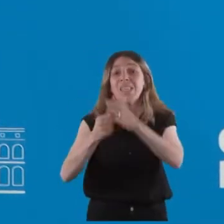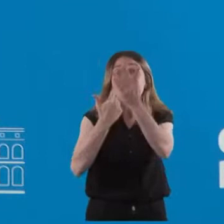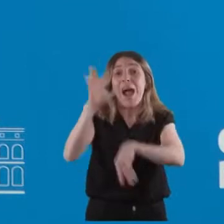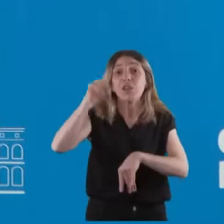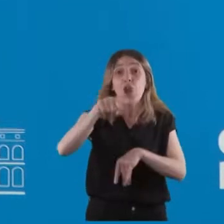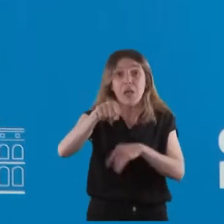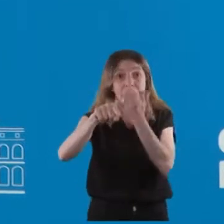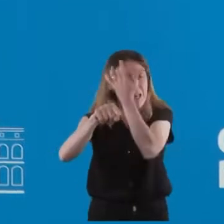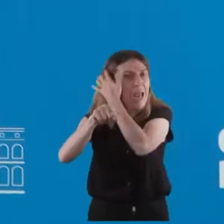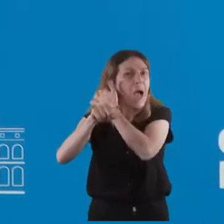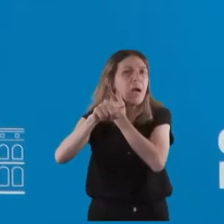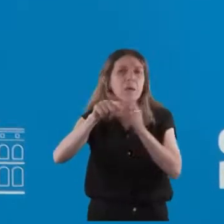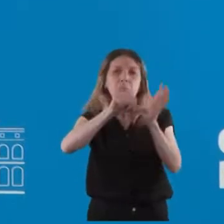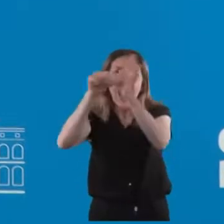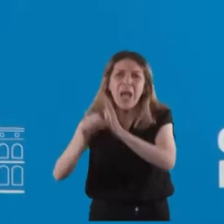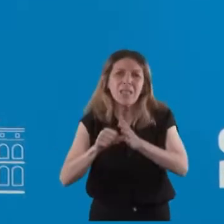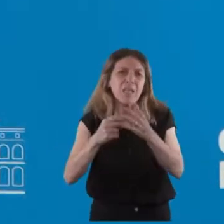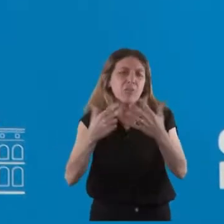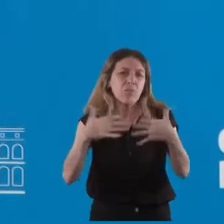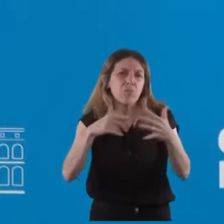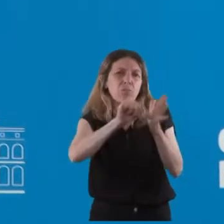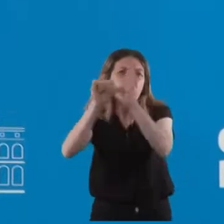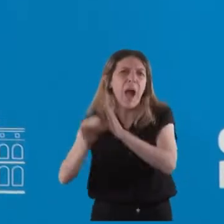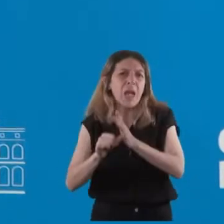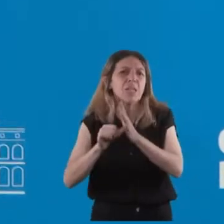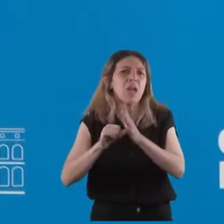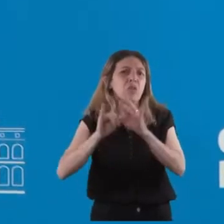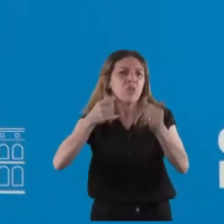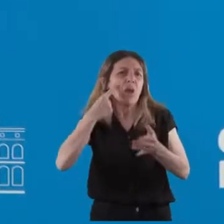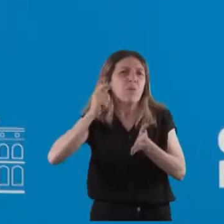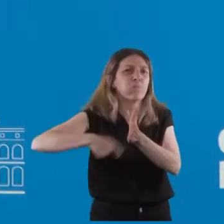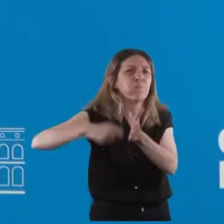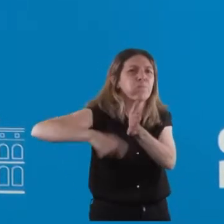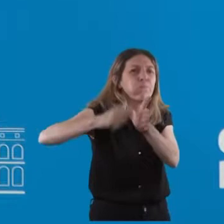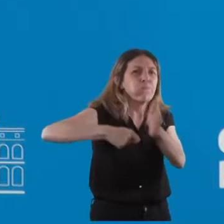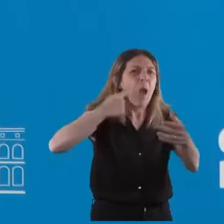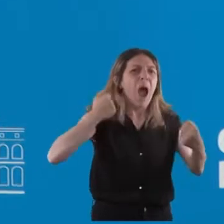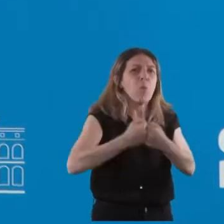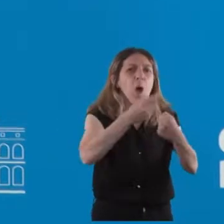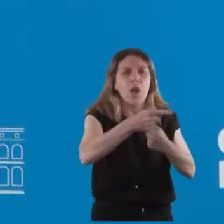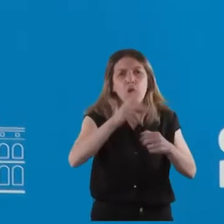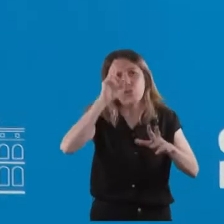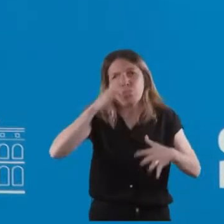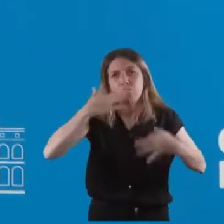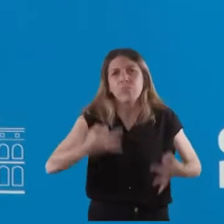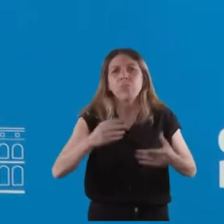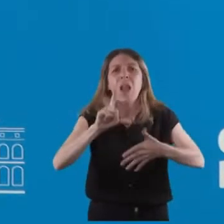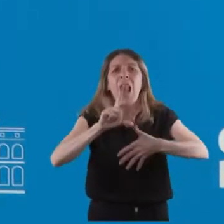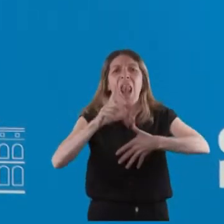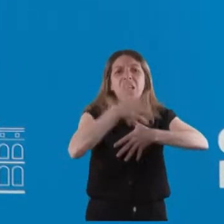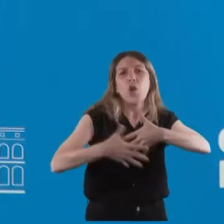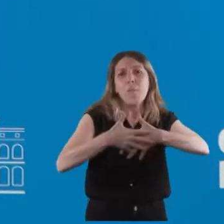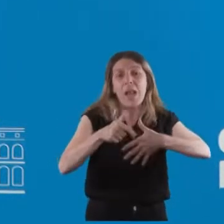del mundo que muchos países del mundo están llevando adelante y están comprometidos en el caso de latinoamérica